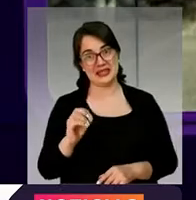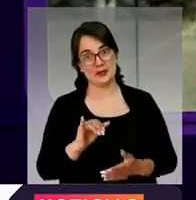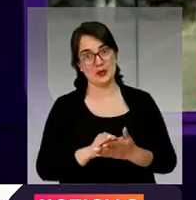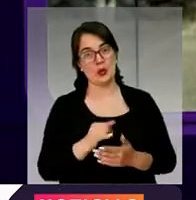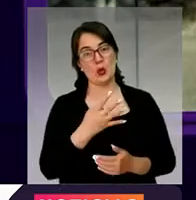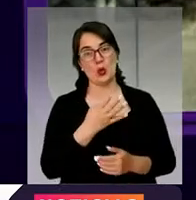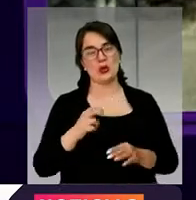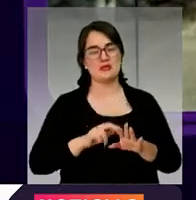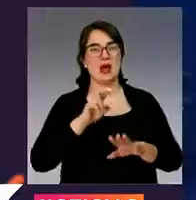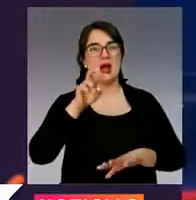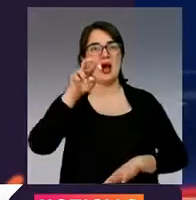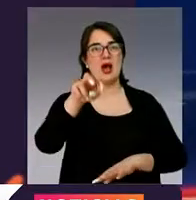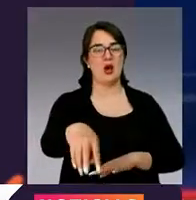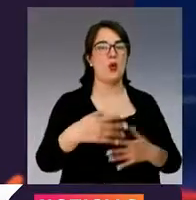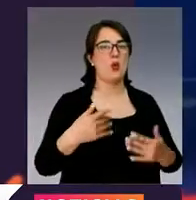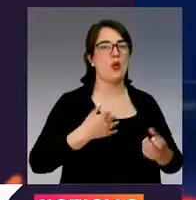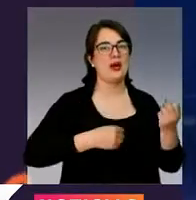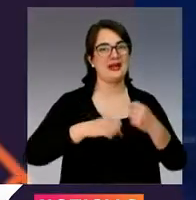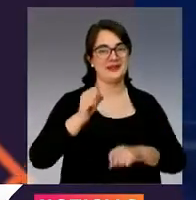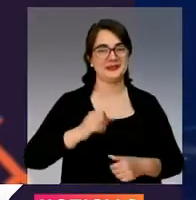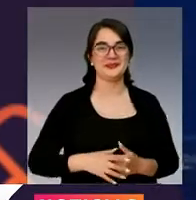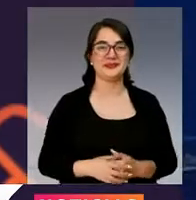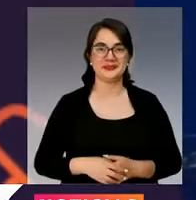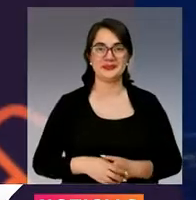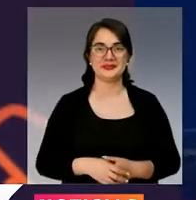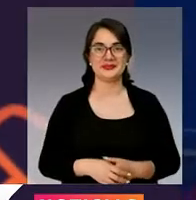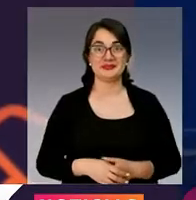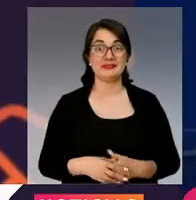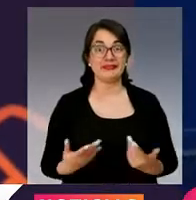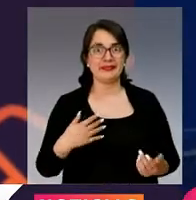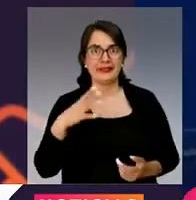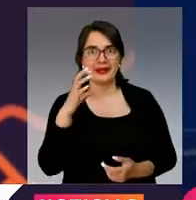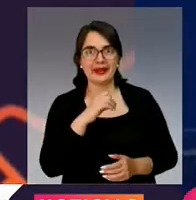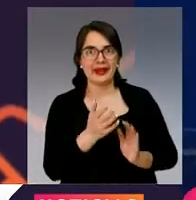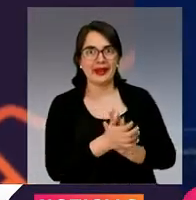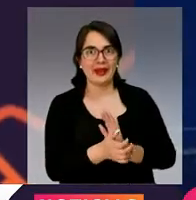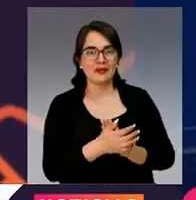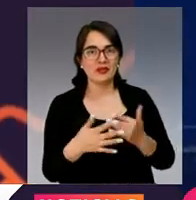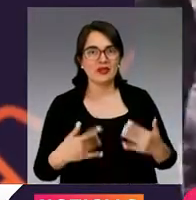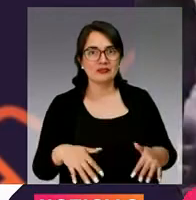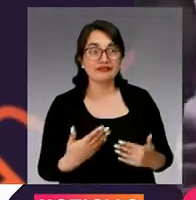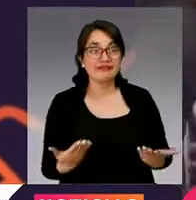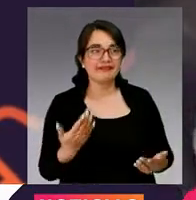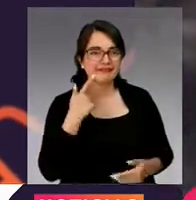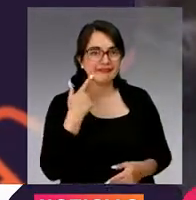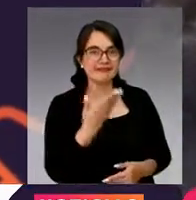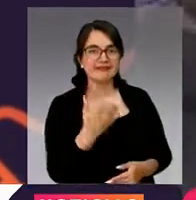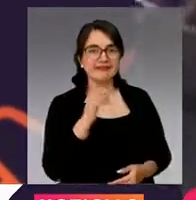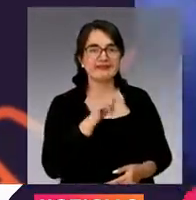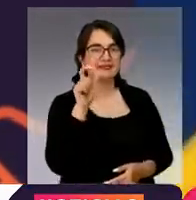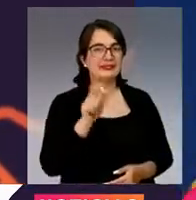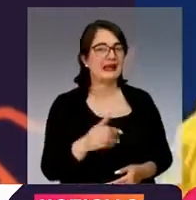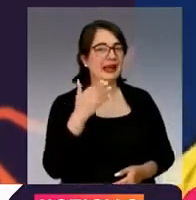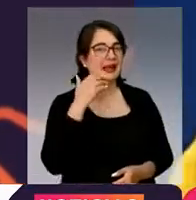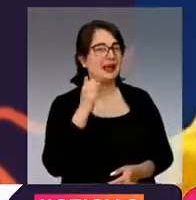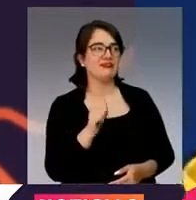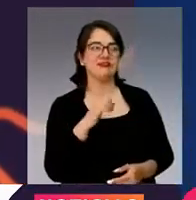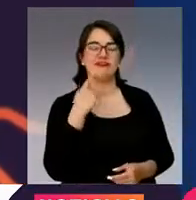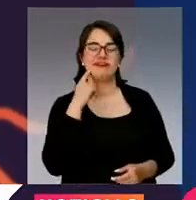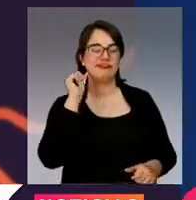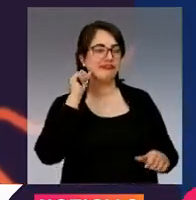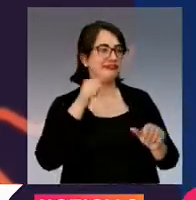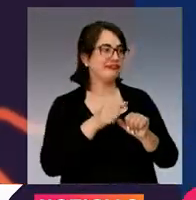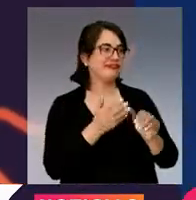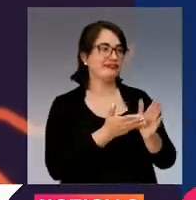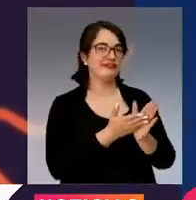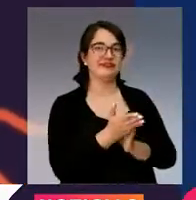metros. Si de talento, ejemplo y victoria hablamos, tenemos que referirnos a una mujer que se inmortalizó en el Olimpo del